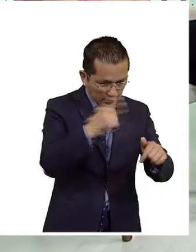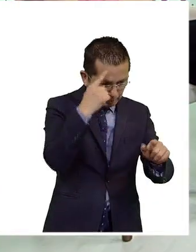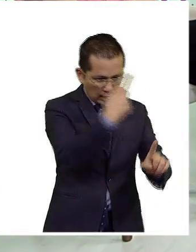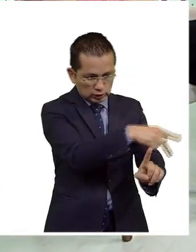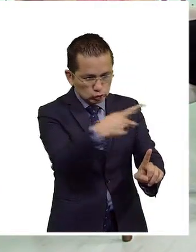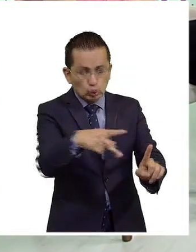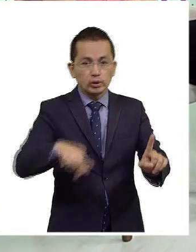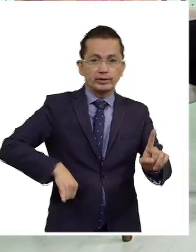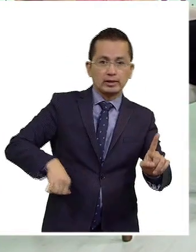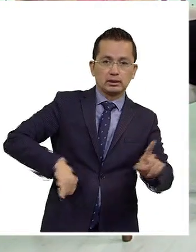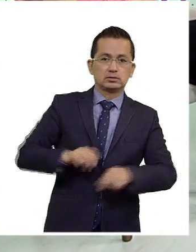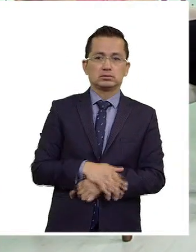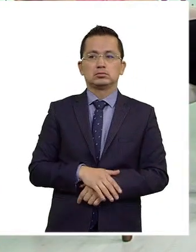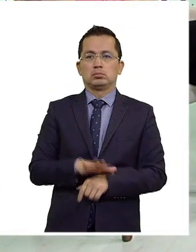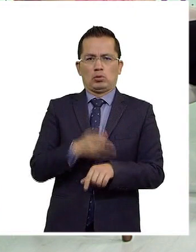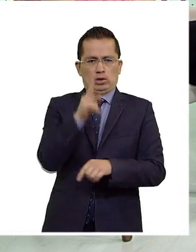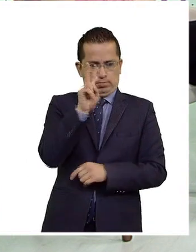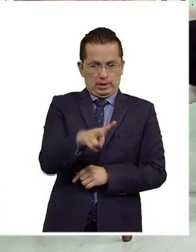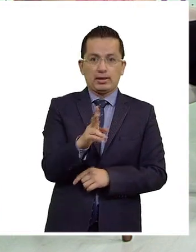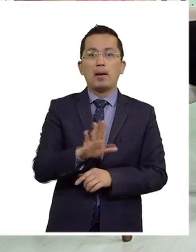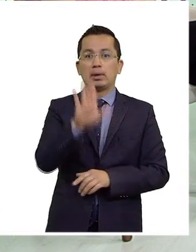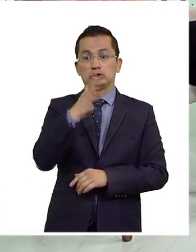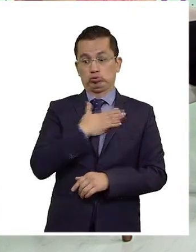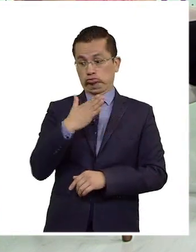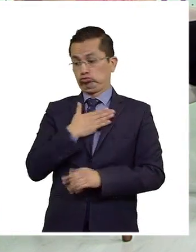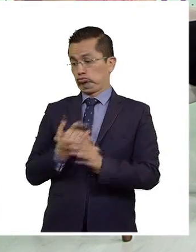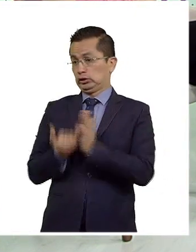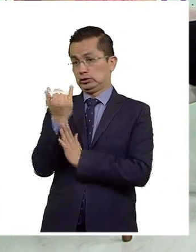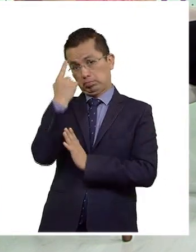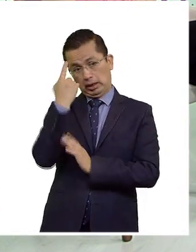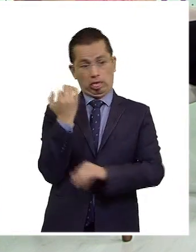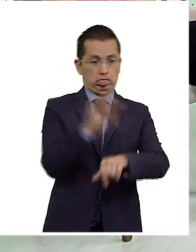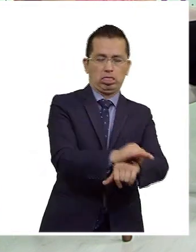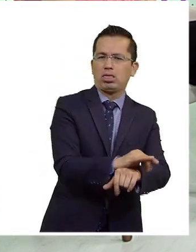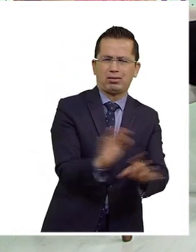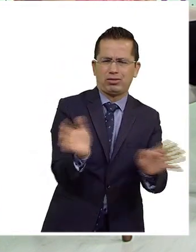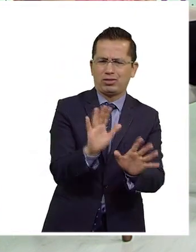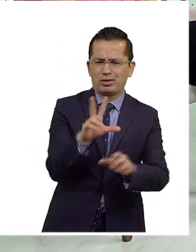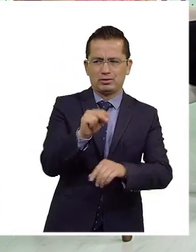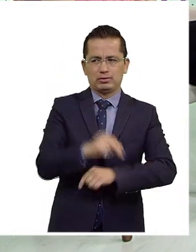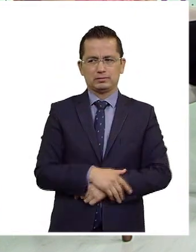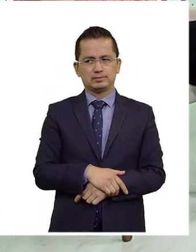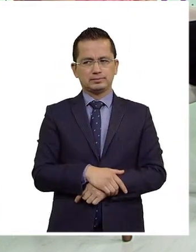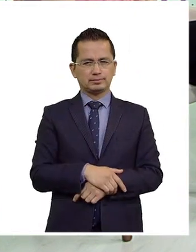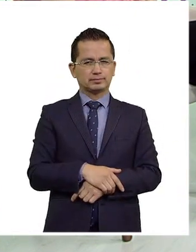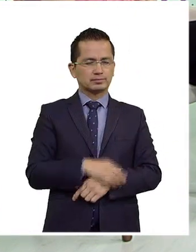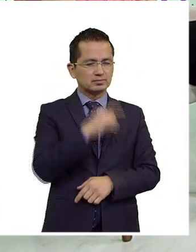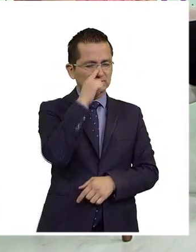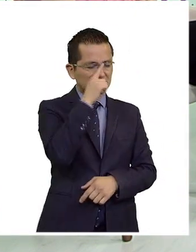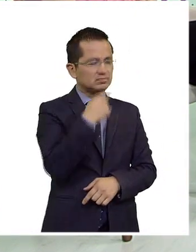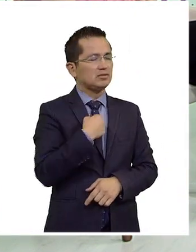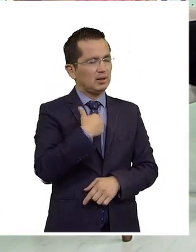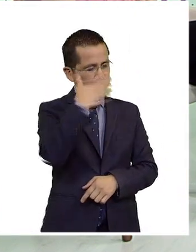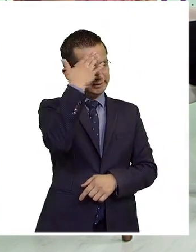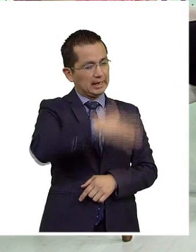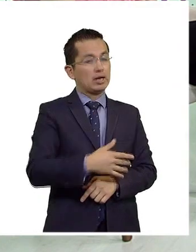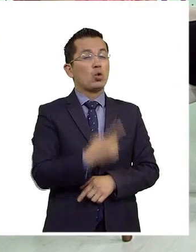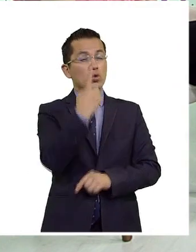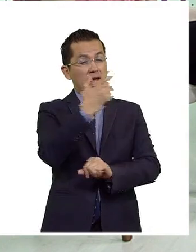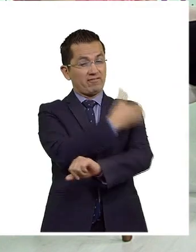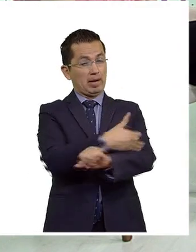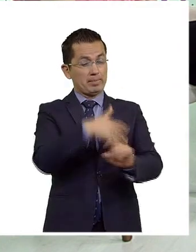violencia en contra de los papás. O sea, yo sí tengo un conocimiento de una familia que